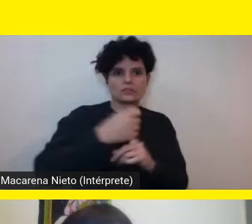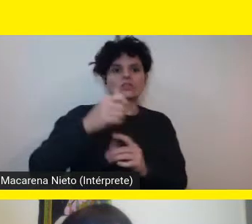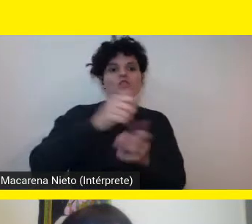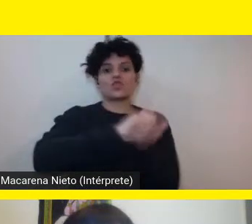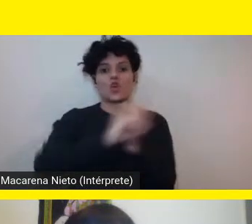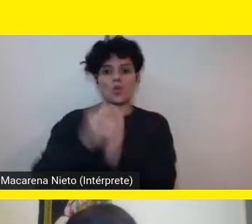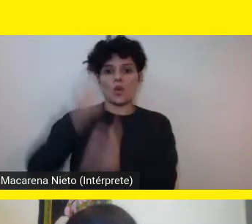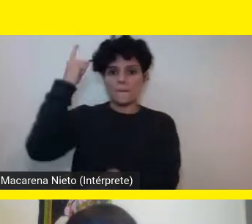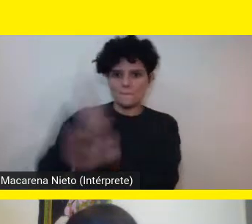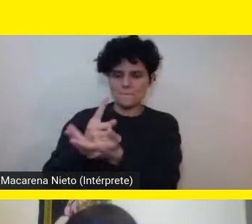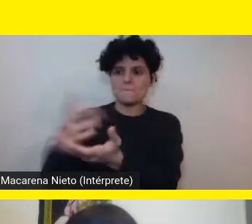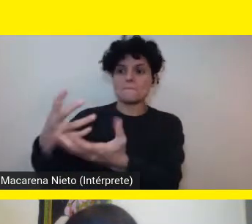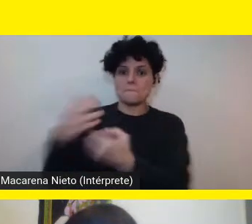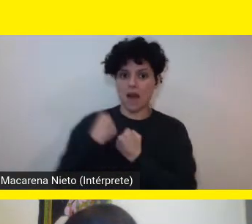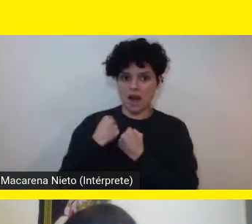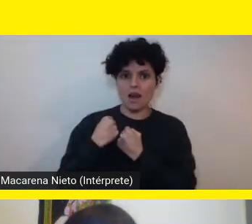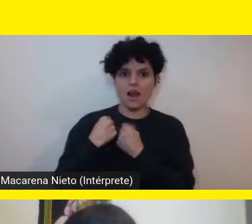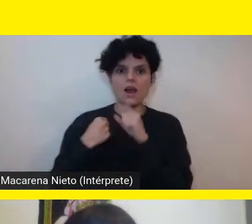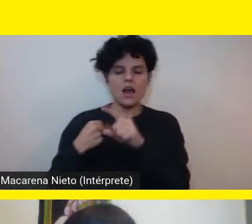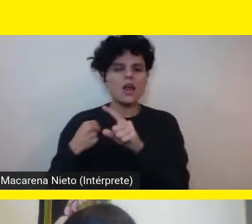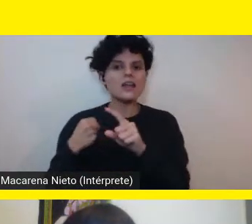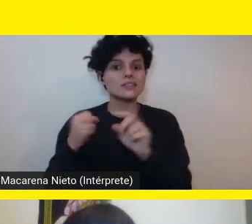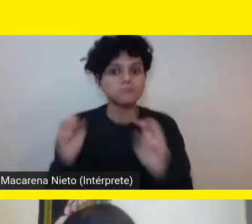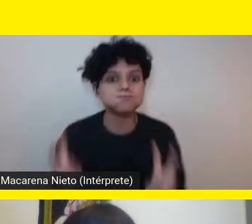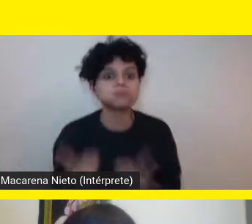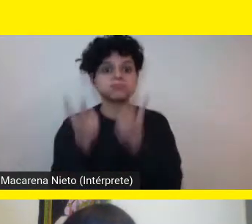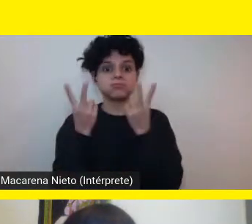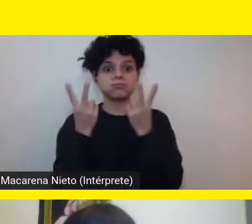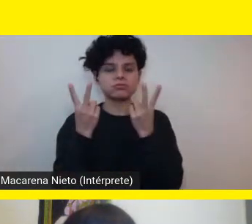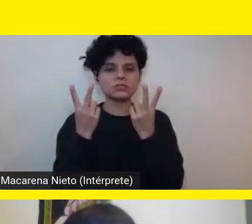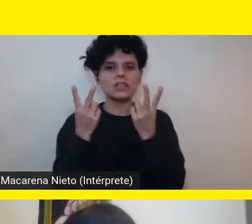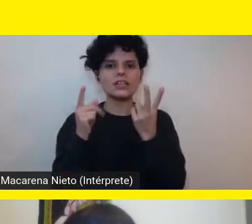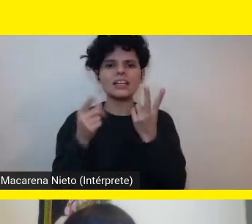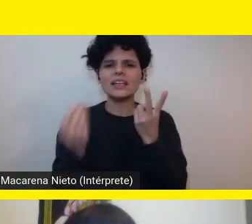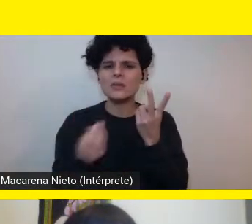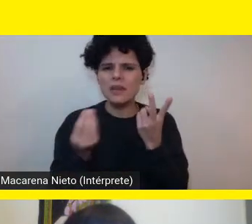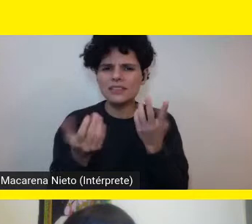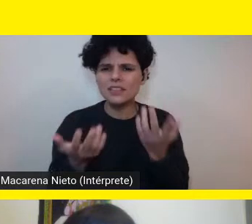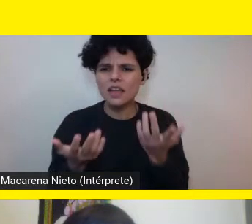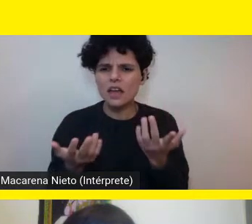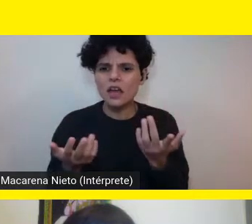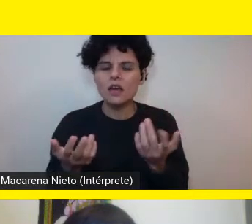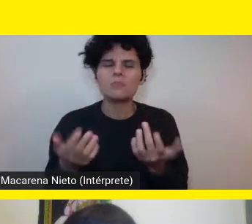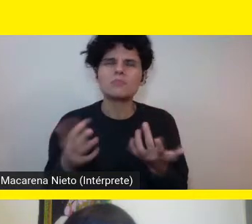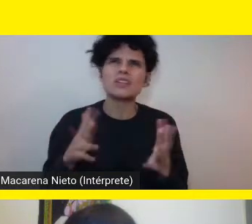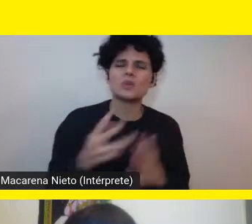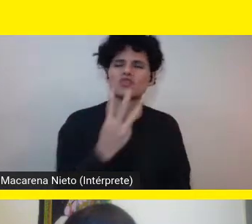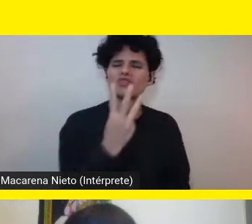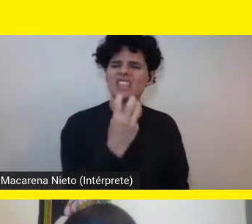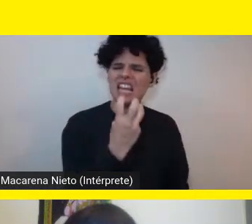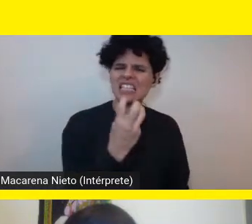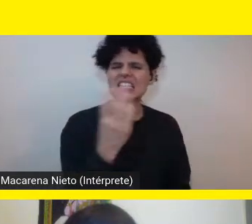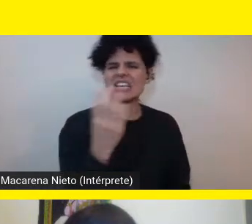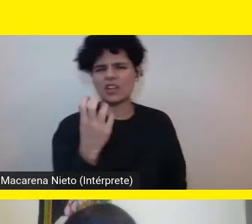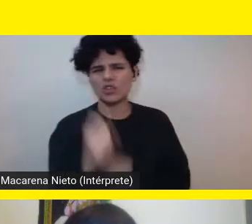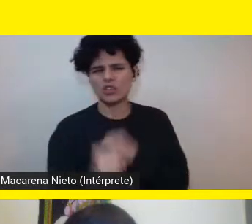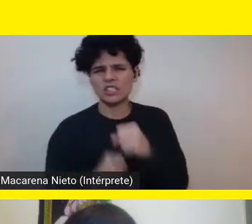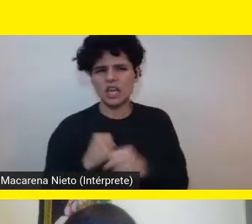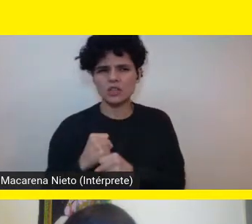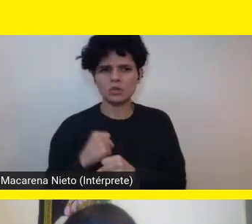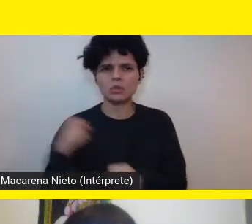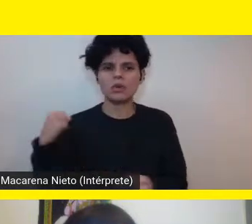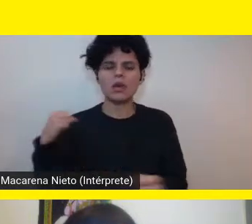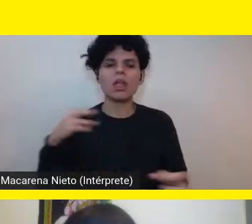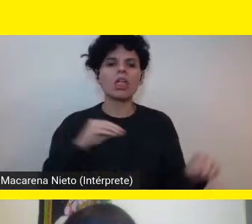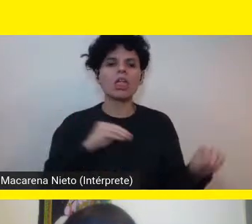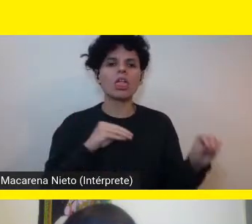lo que hace es calificar con entre 13 y 14 años de tardanza, con lo cual incumple la obligación de los estados de